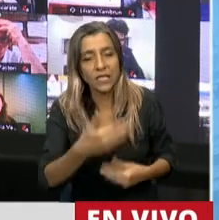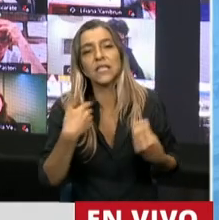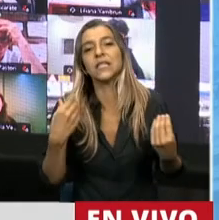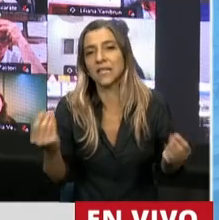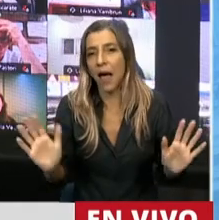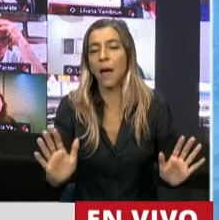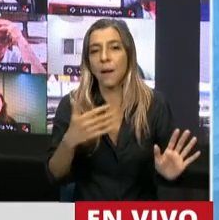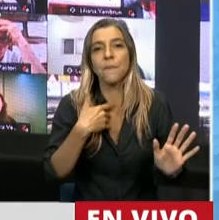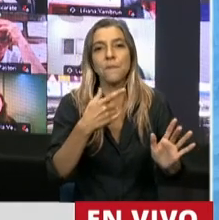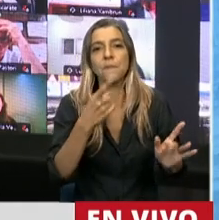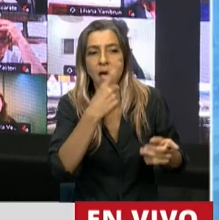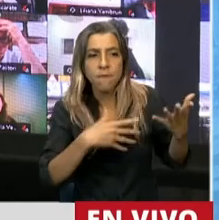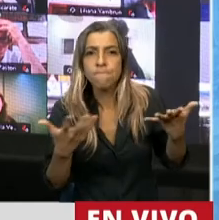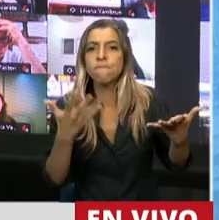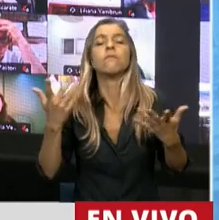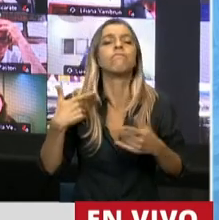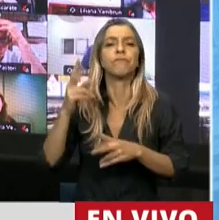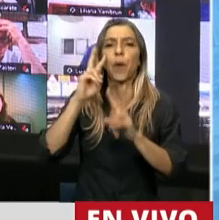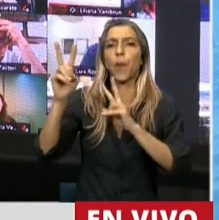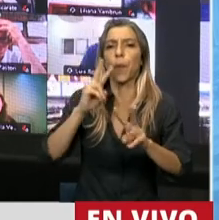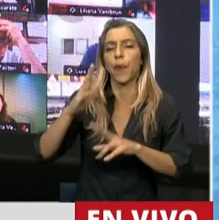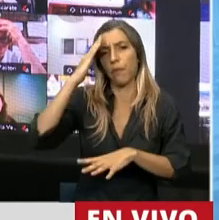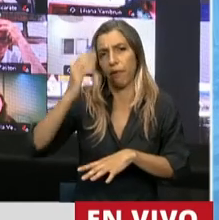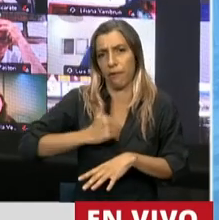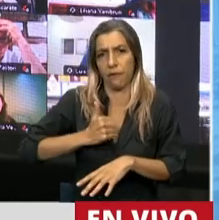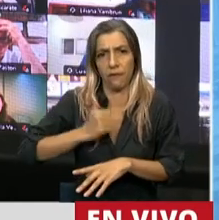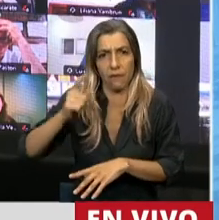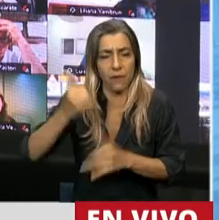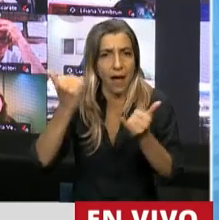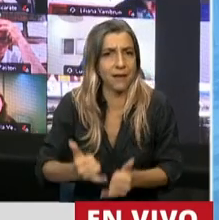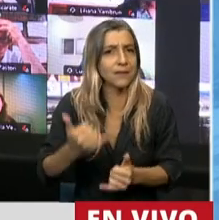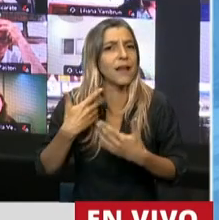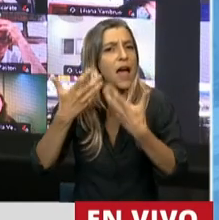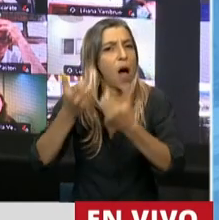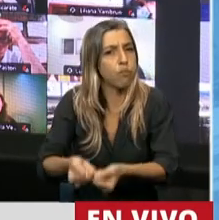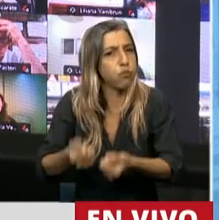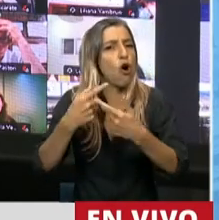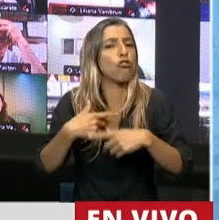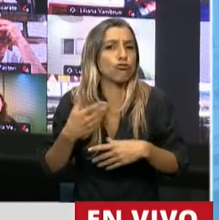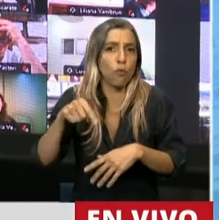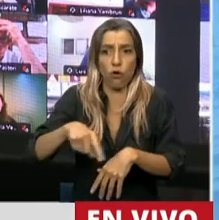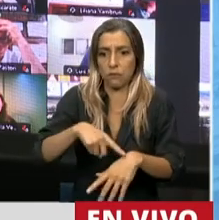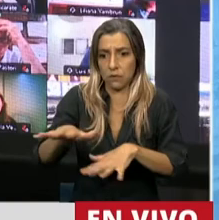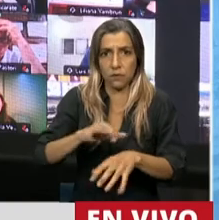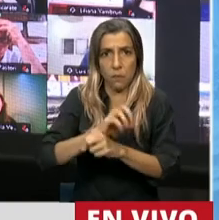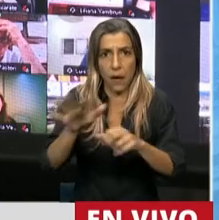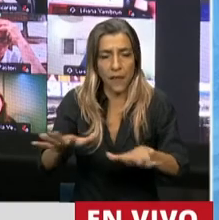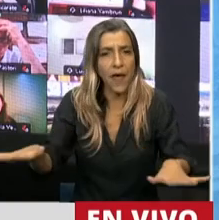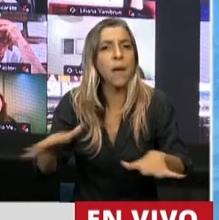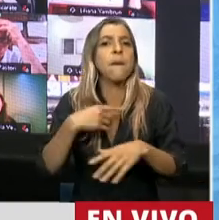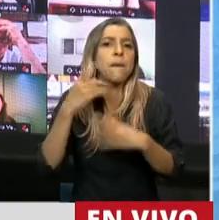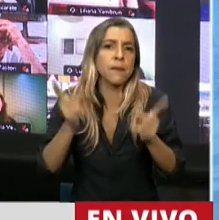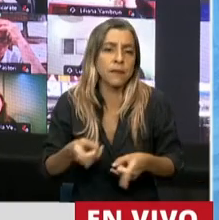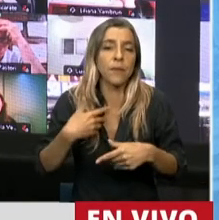tareas de apoyo que las Fuerzas Armadas están realizando en el contexto de la pandemia y de la próxima tarea a encarar que tendrá que ver con la distribución de